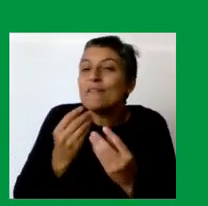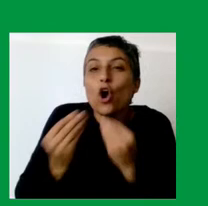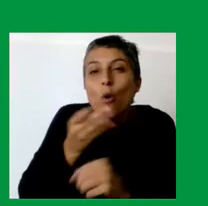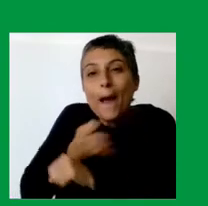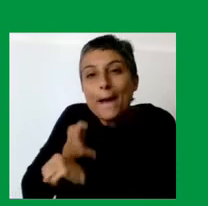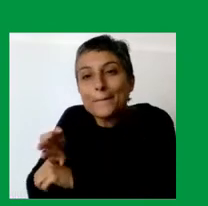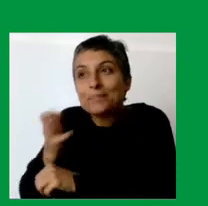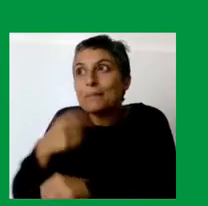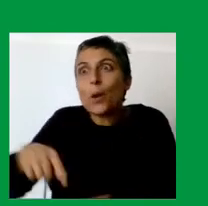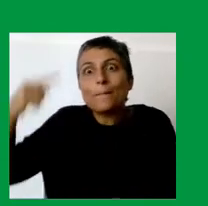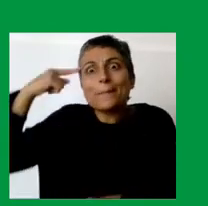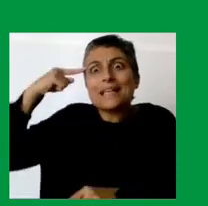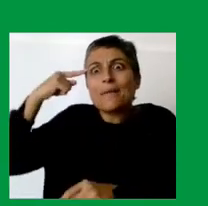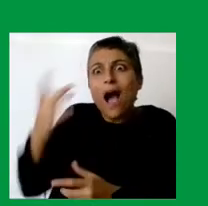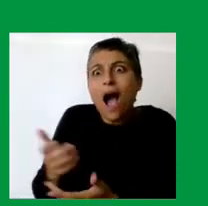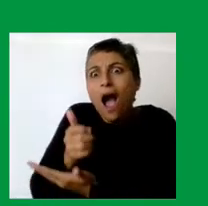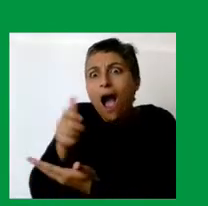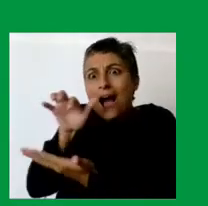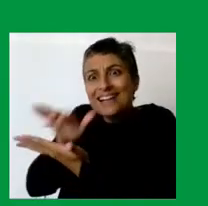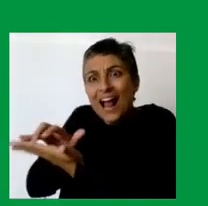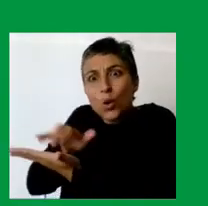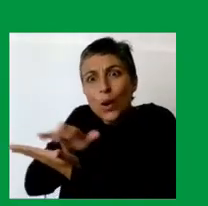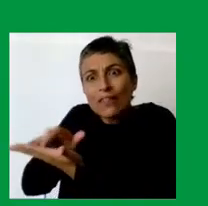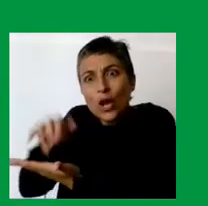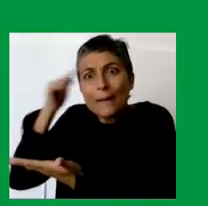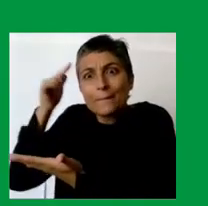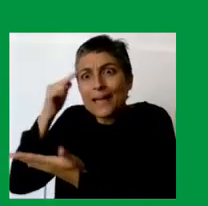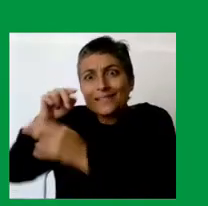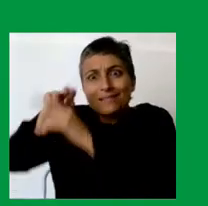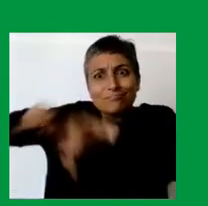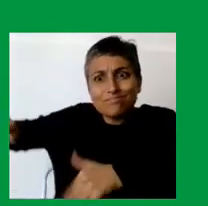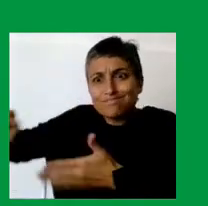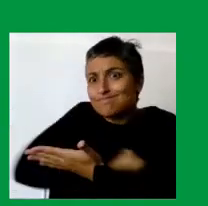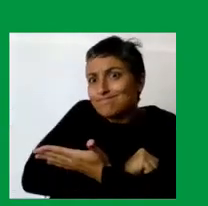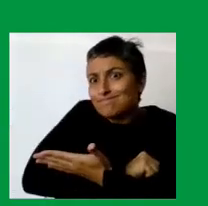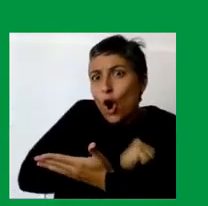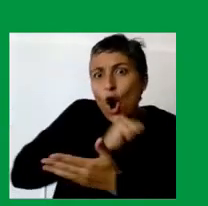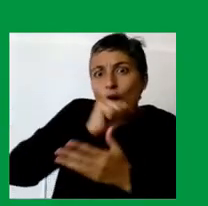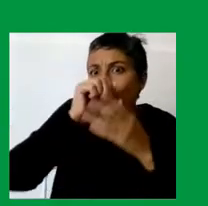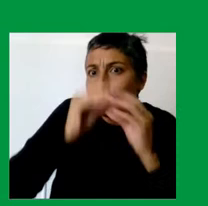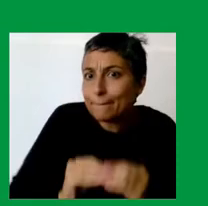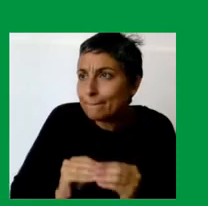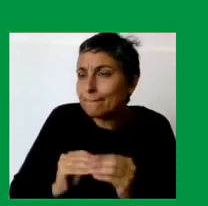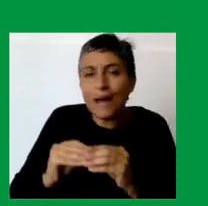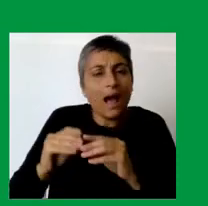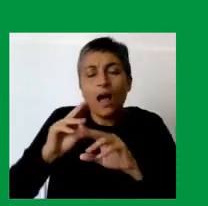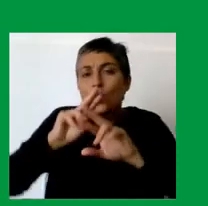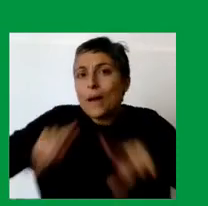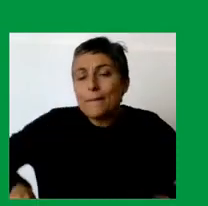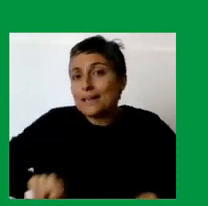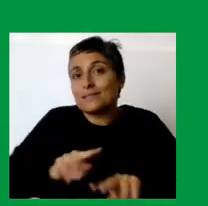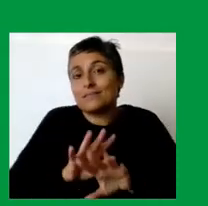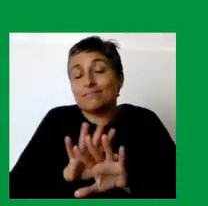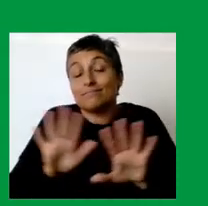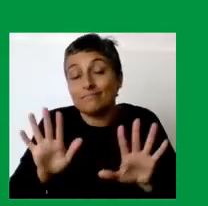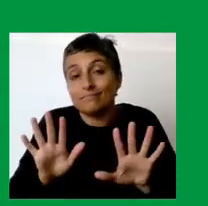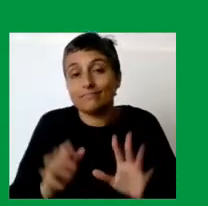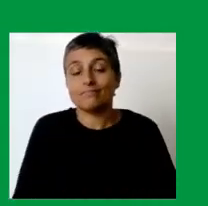porque la calculadora iba a arrasar con digamos, la competencia del aprendizaje de la